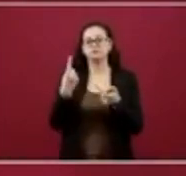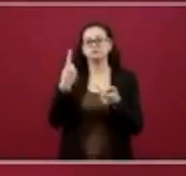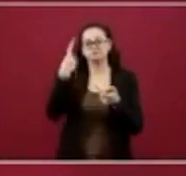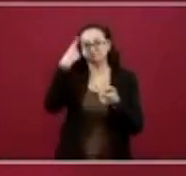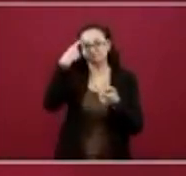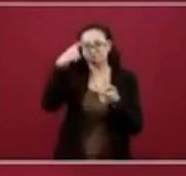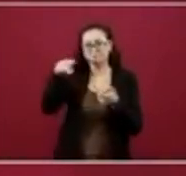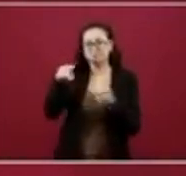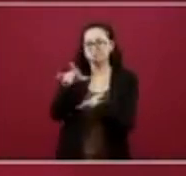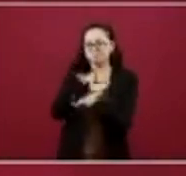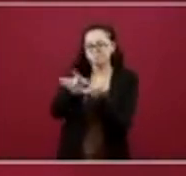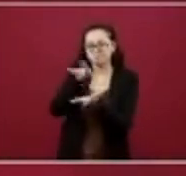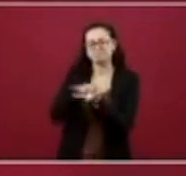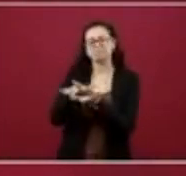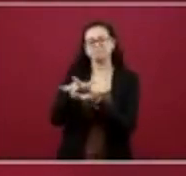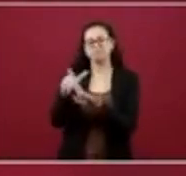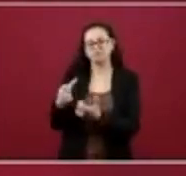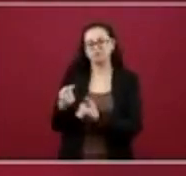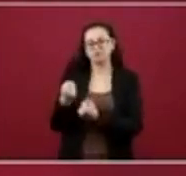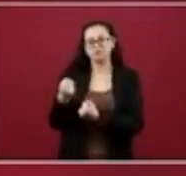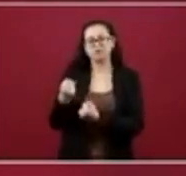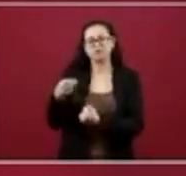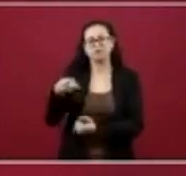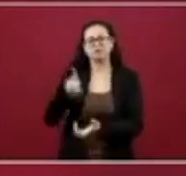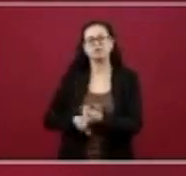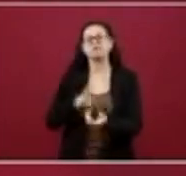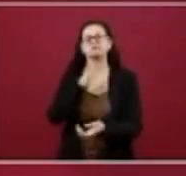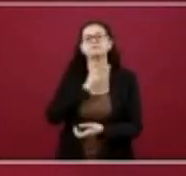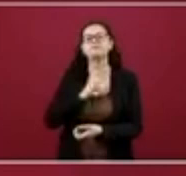apuntalar a fortalecer a Pemex,